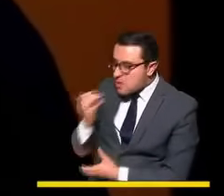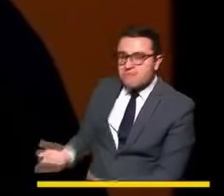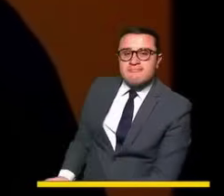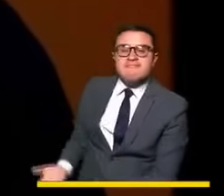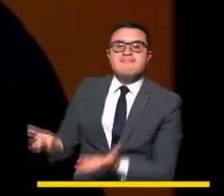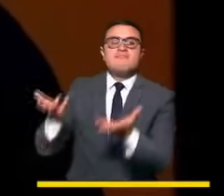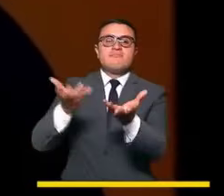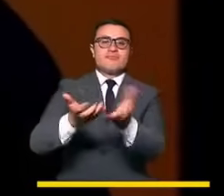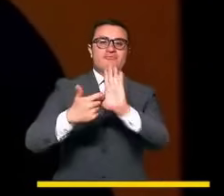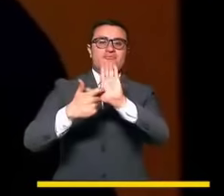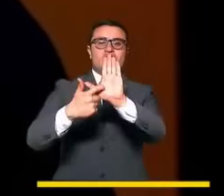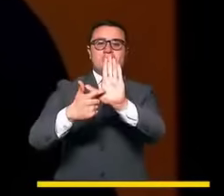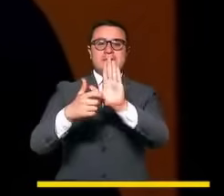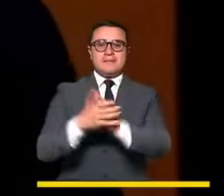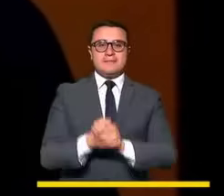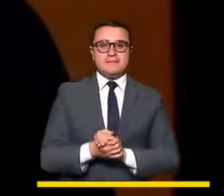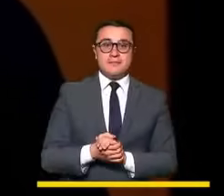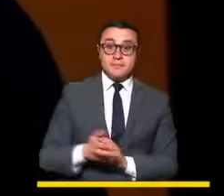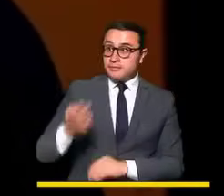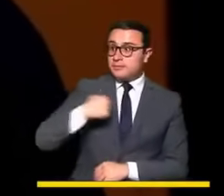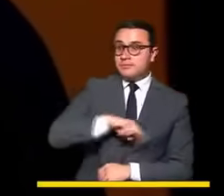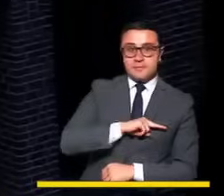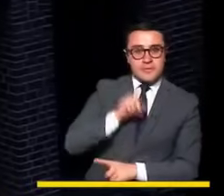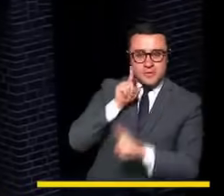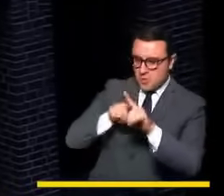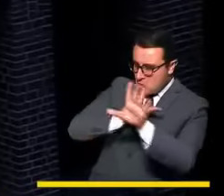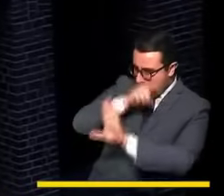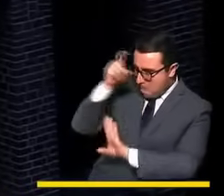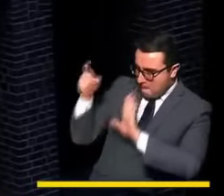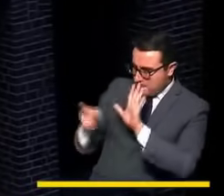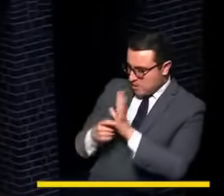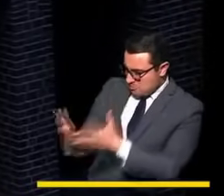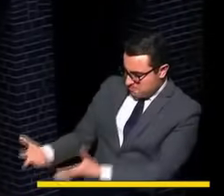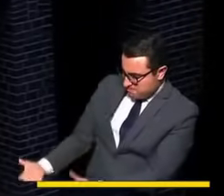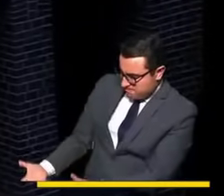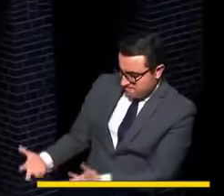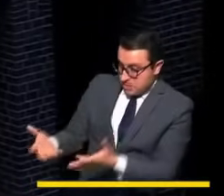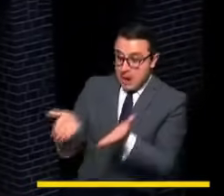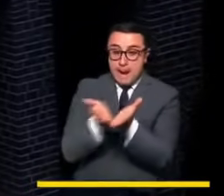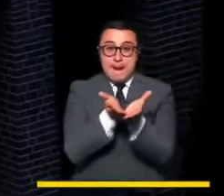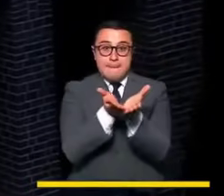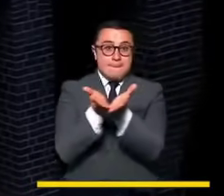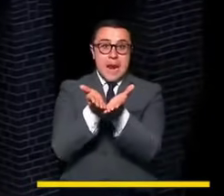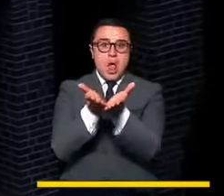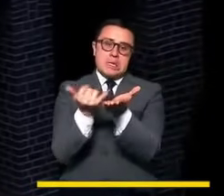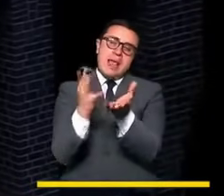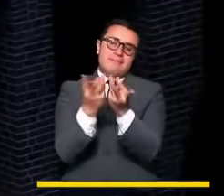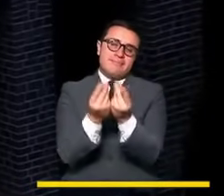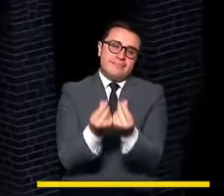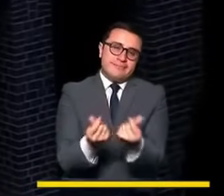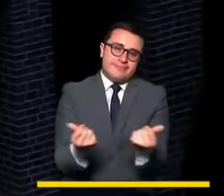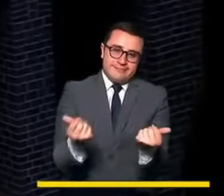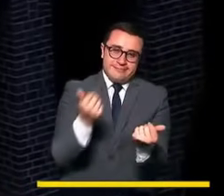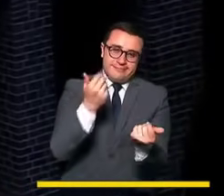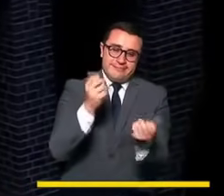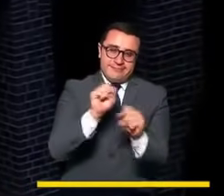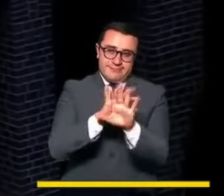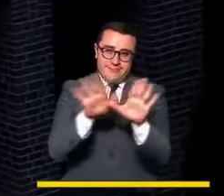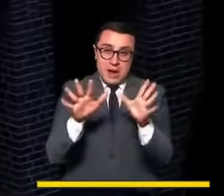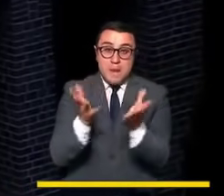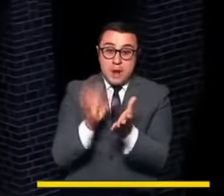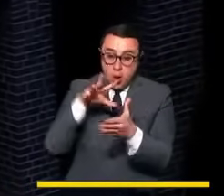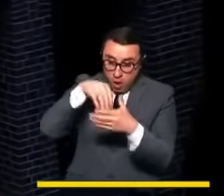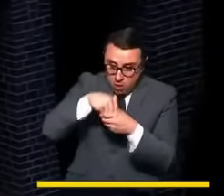El galeón, nuestra intención es sacarlo todo, ¿no? El galeón ya no existe, sino el cargamento, y obviamente hay mucha